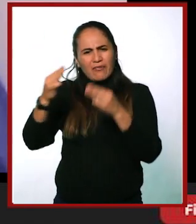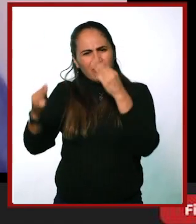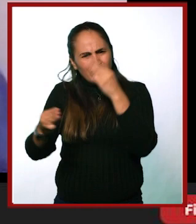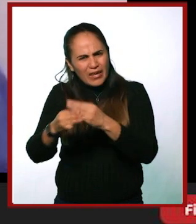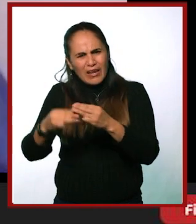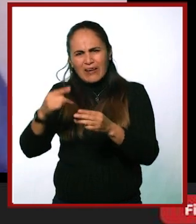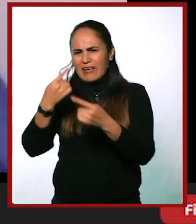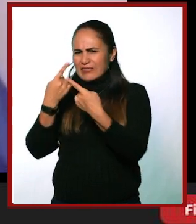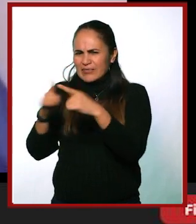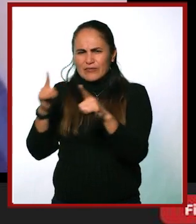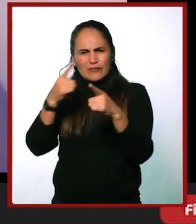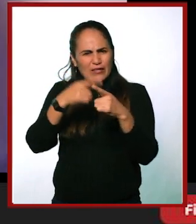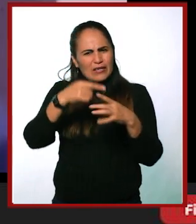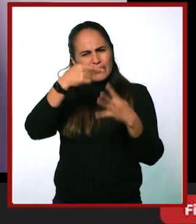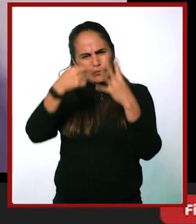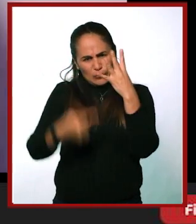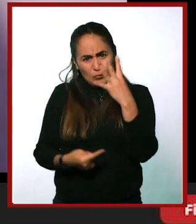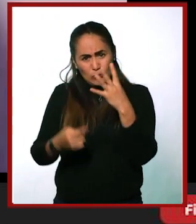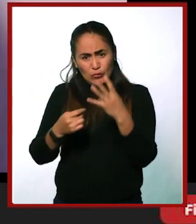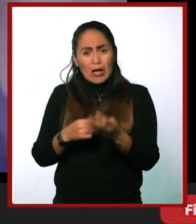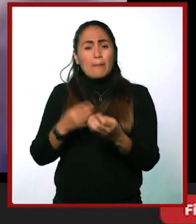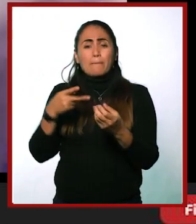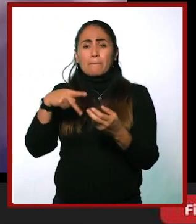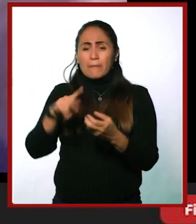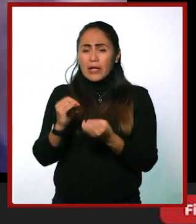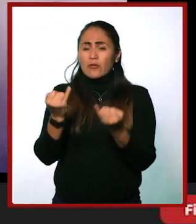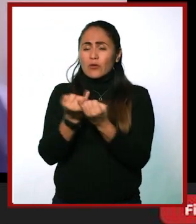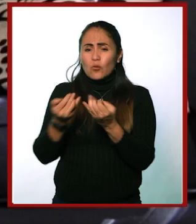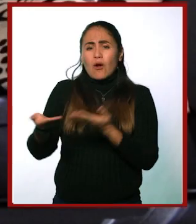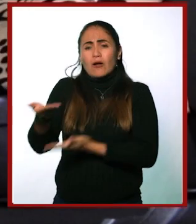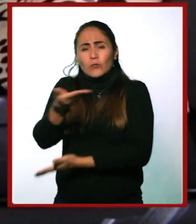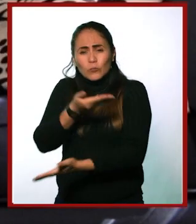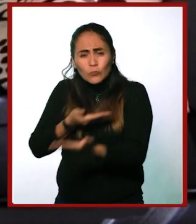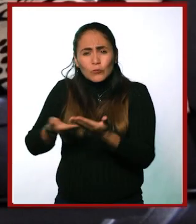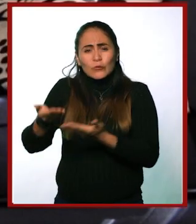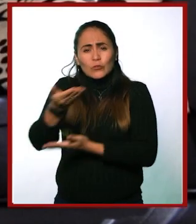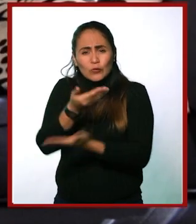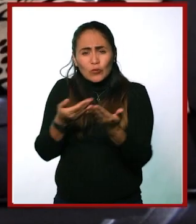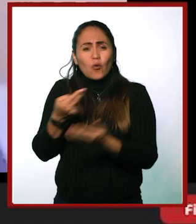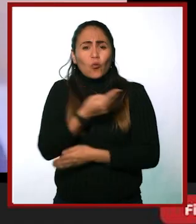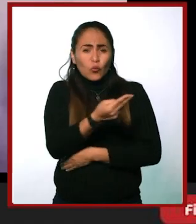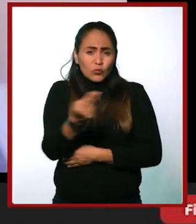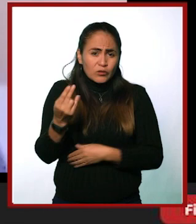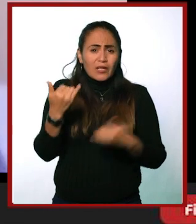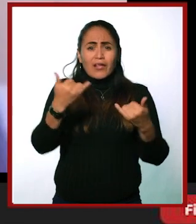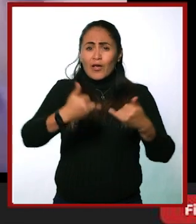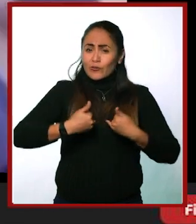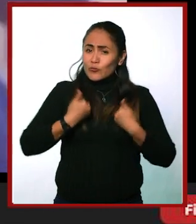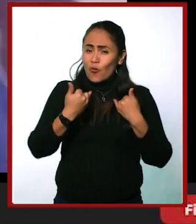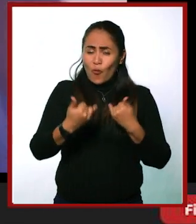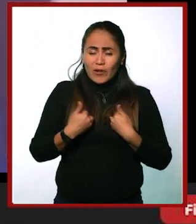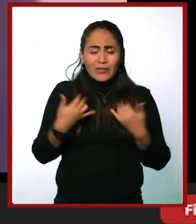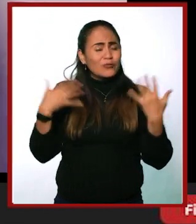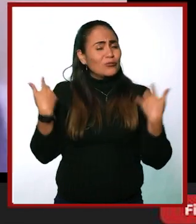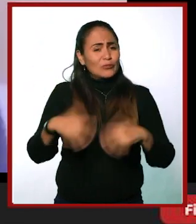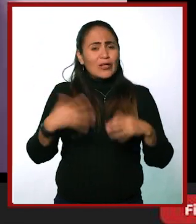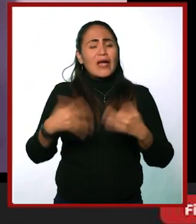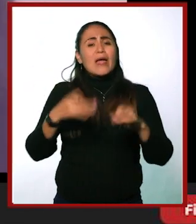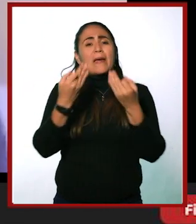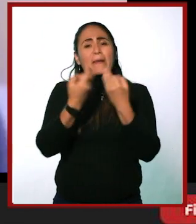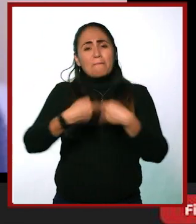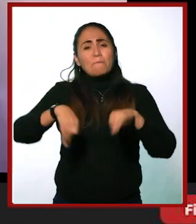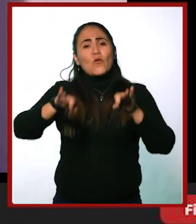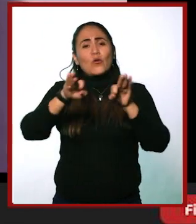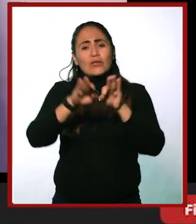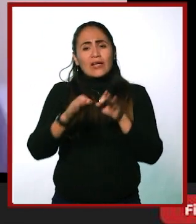materias, de asignaturas, sino es un espacio de socialización. Sí, y ustedes como jóvenes saben lo